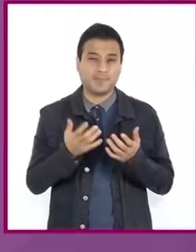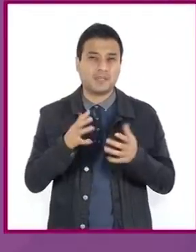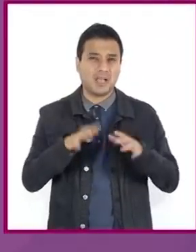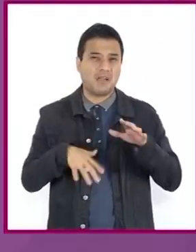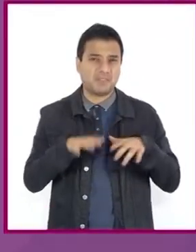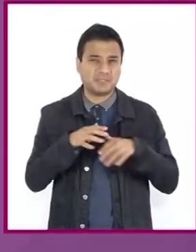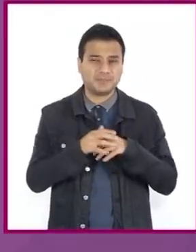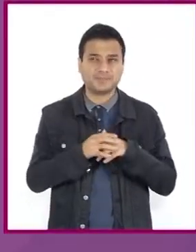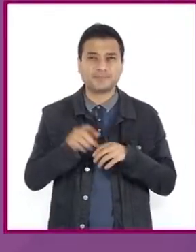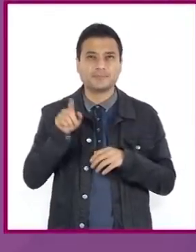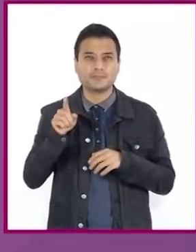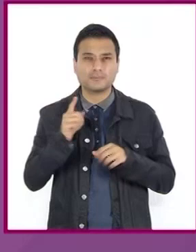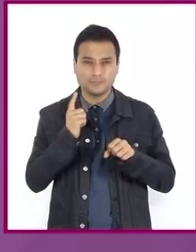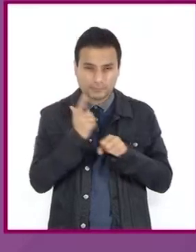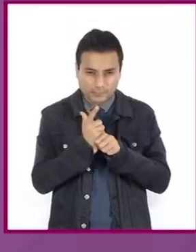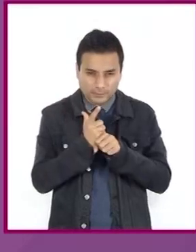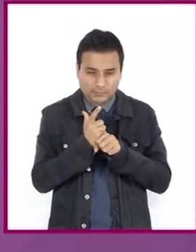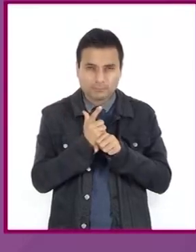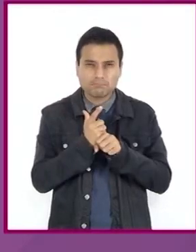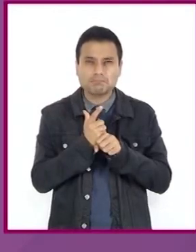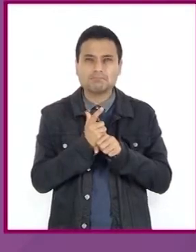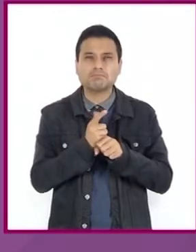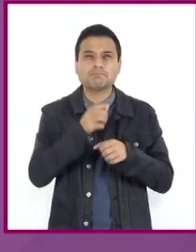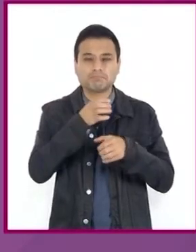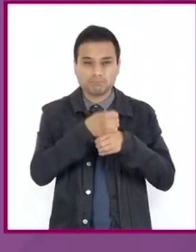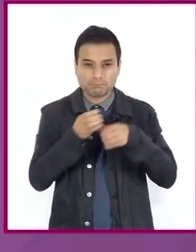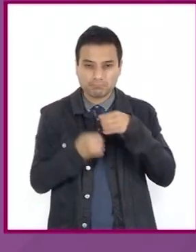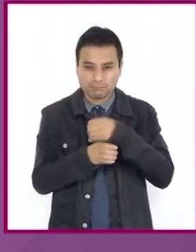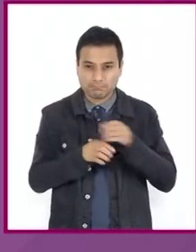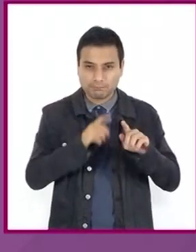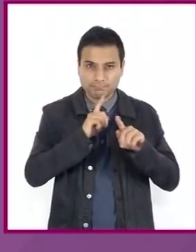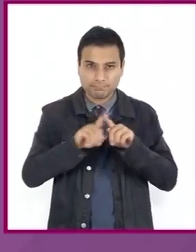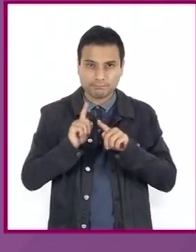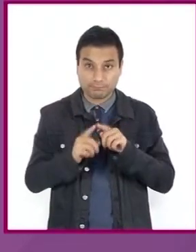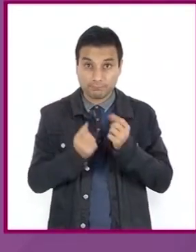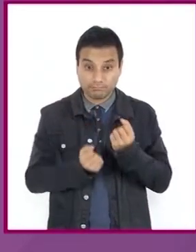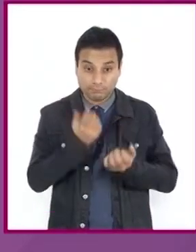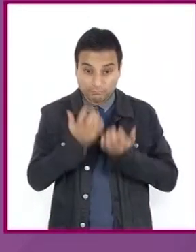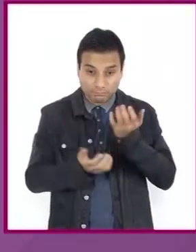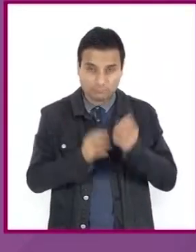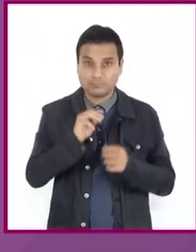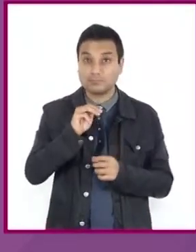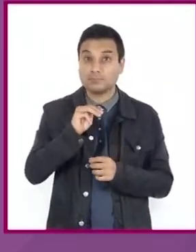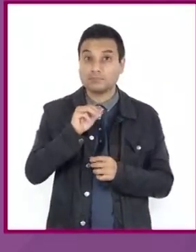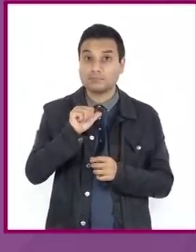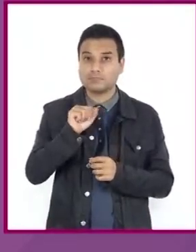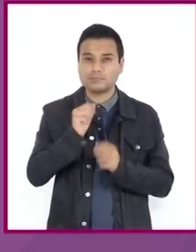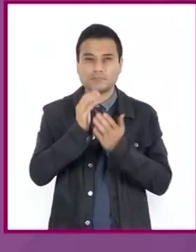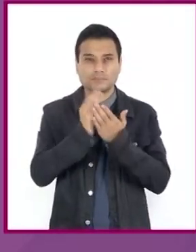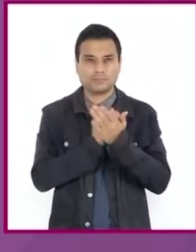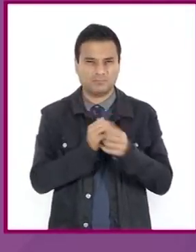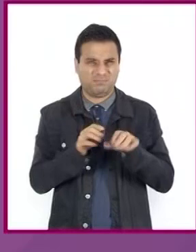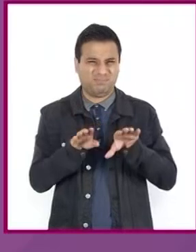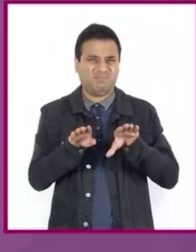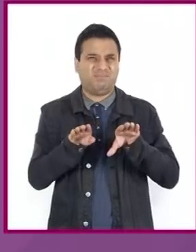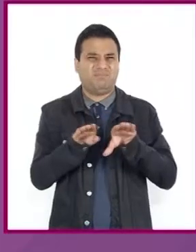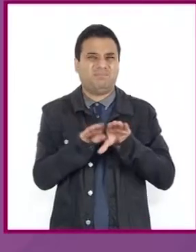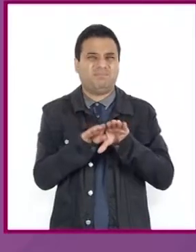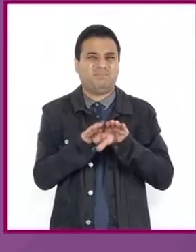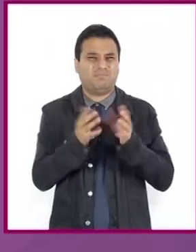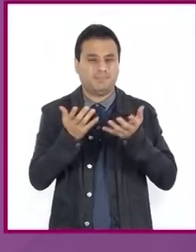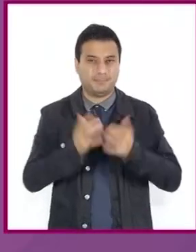ocasiones había detectado que la masa de diversas sustancias disminuía al quemarlas. ¿Cómo explicar esta disminución de